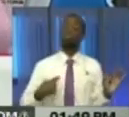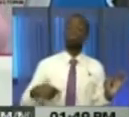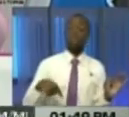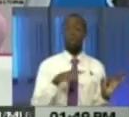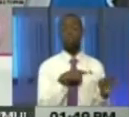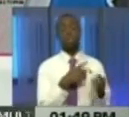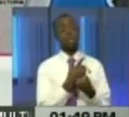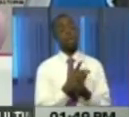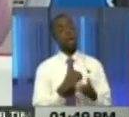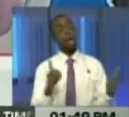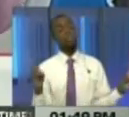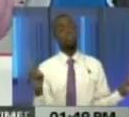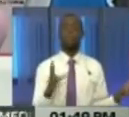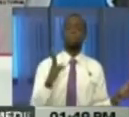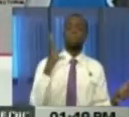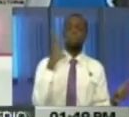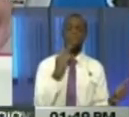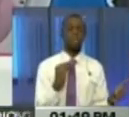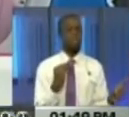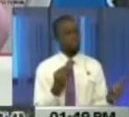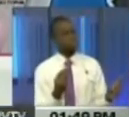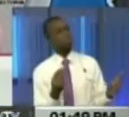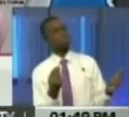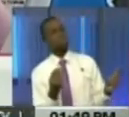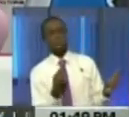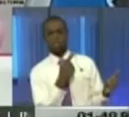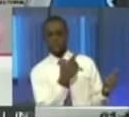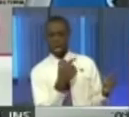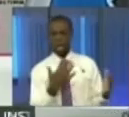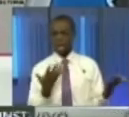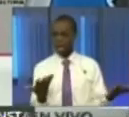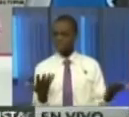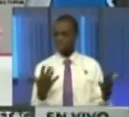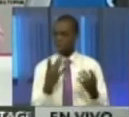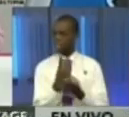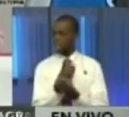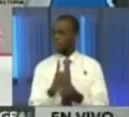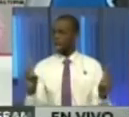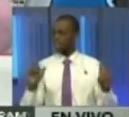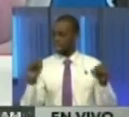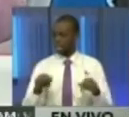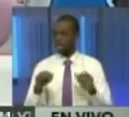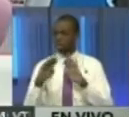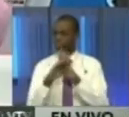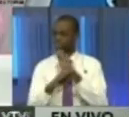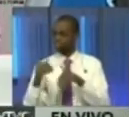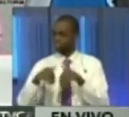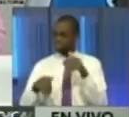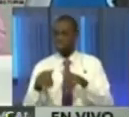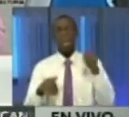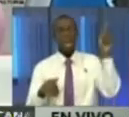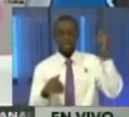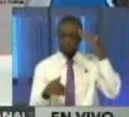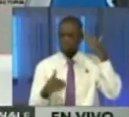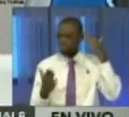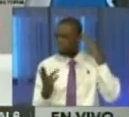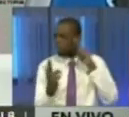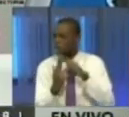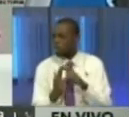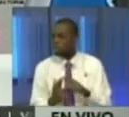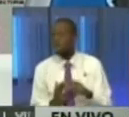si conocieran al detalle la regulación sobre la materia referendaria en Venezuela, o tuvieran alguna